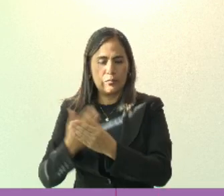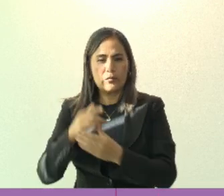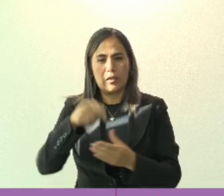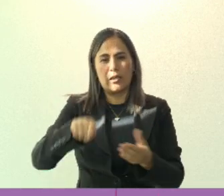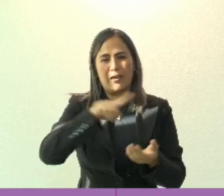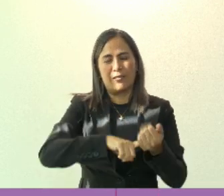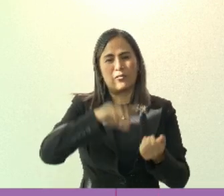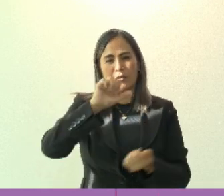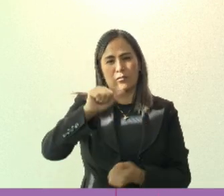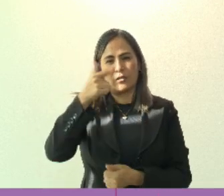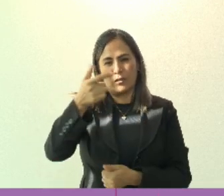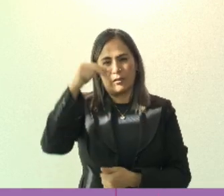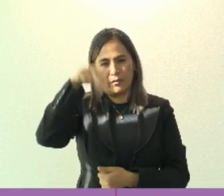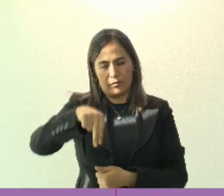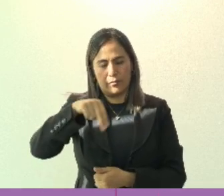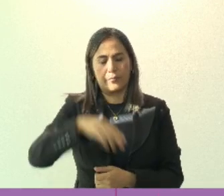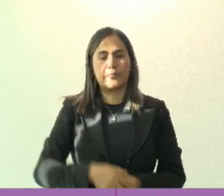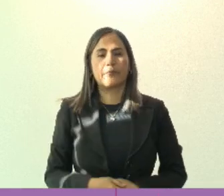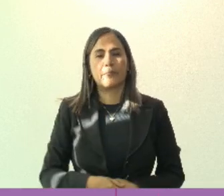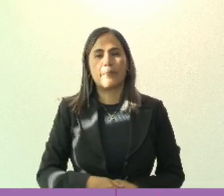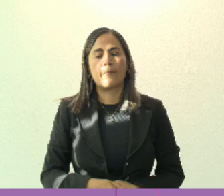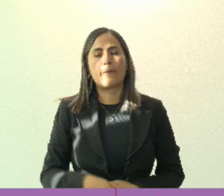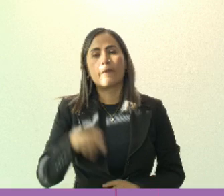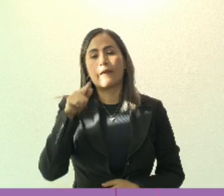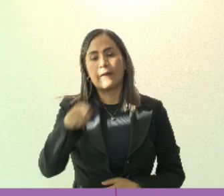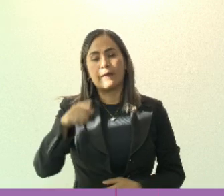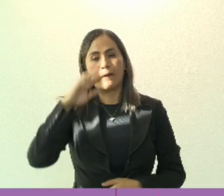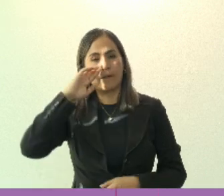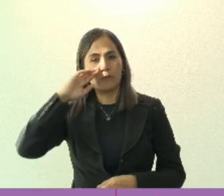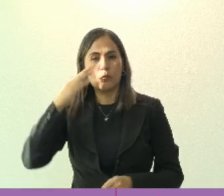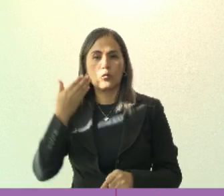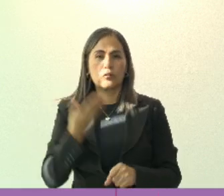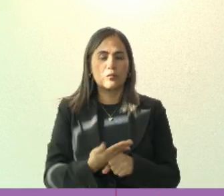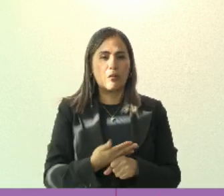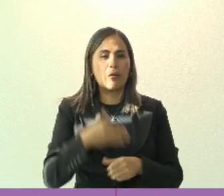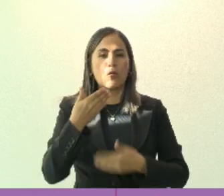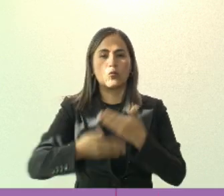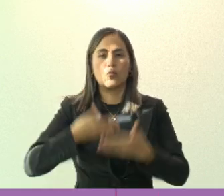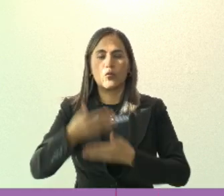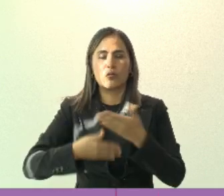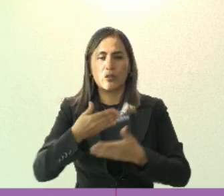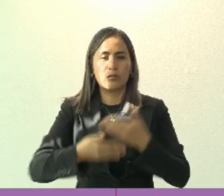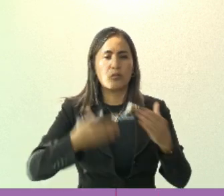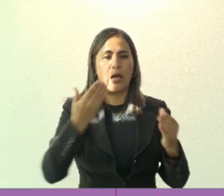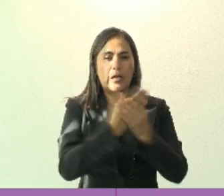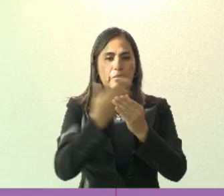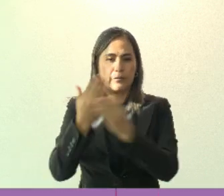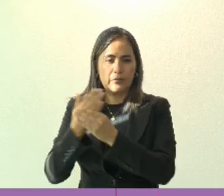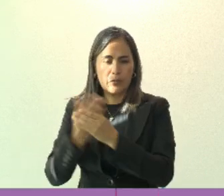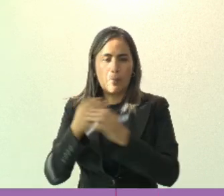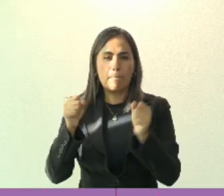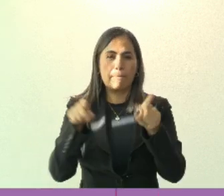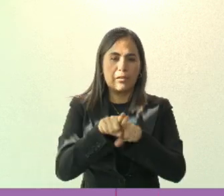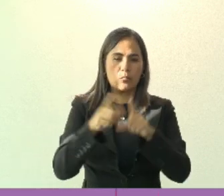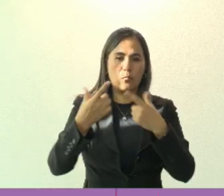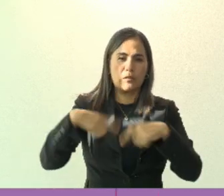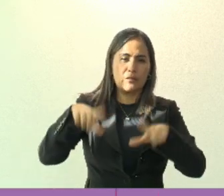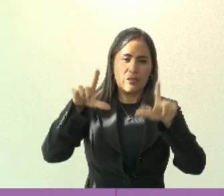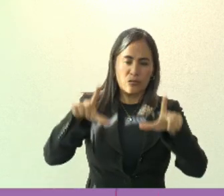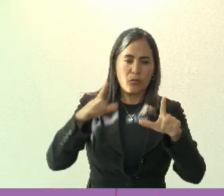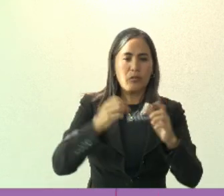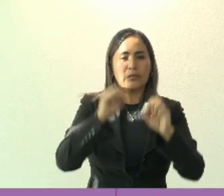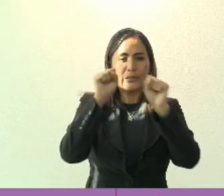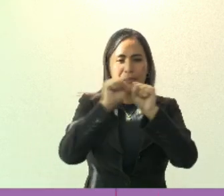de la Nación. Tuvo a su cargo la diagramación de los procesos archivísticos y las presentaciones del